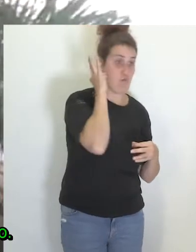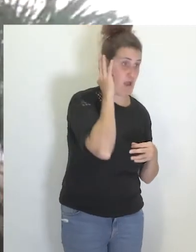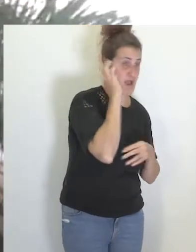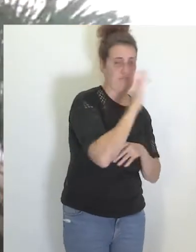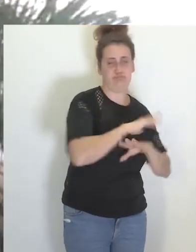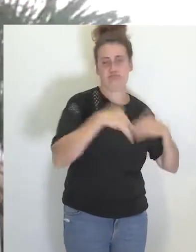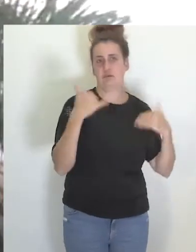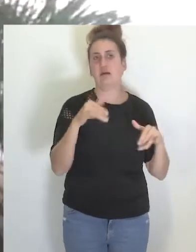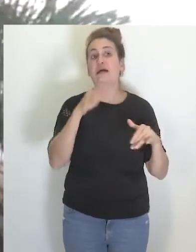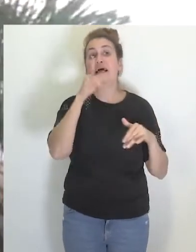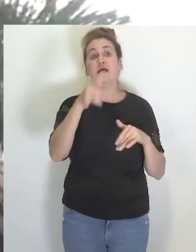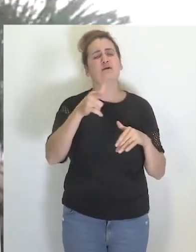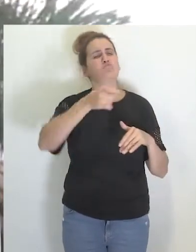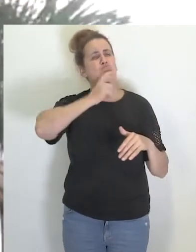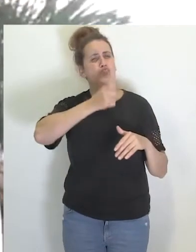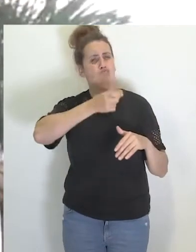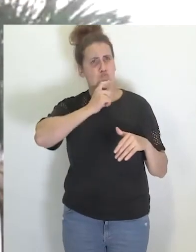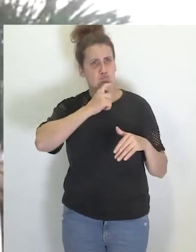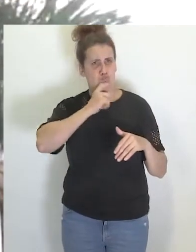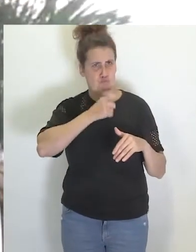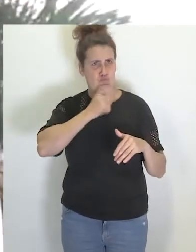ruso. Entonces, es bien difícil,